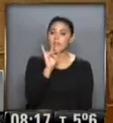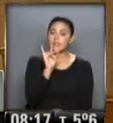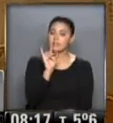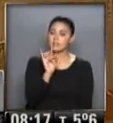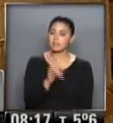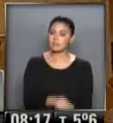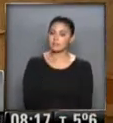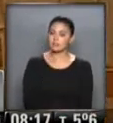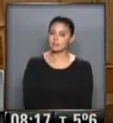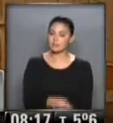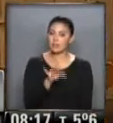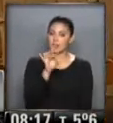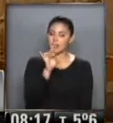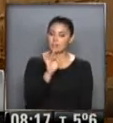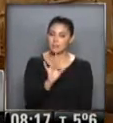de parte